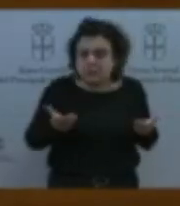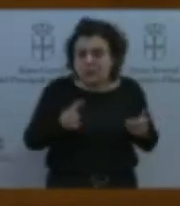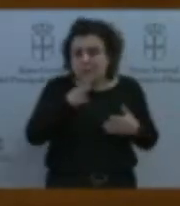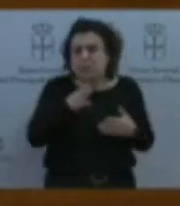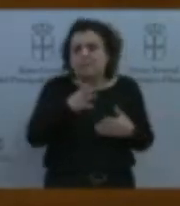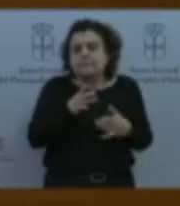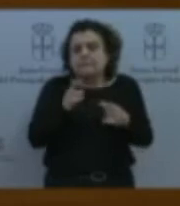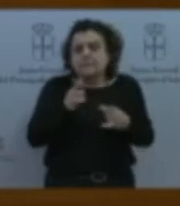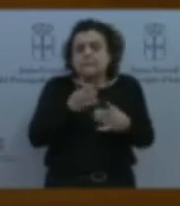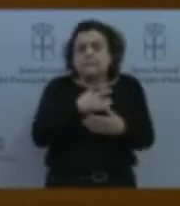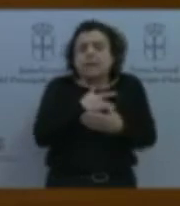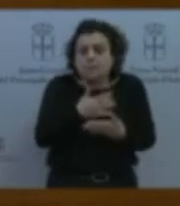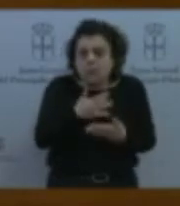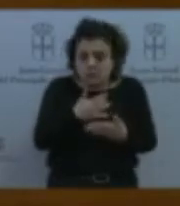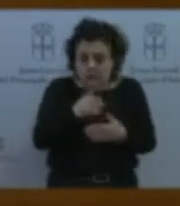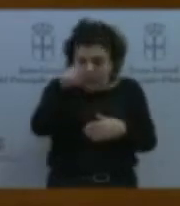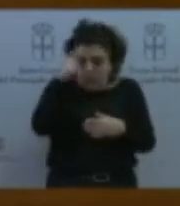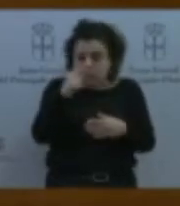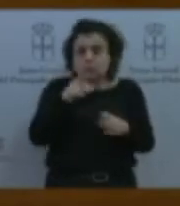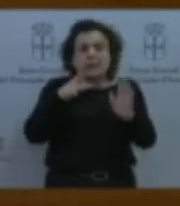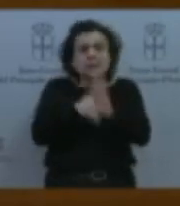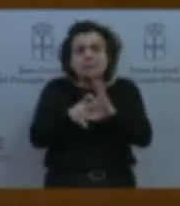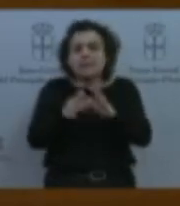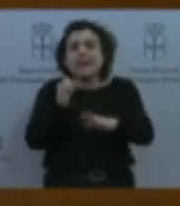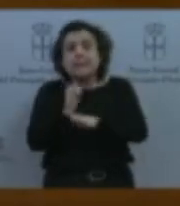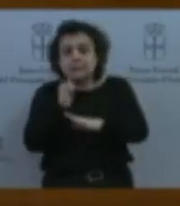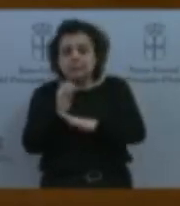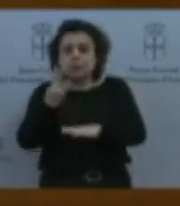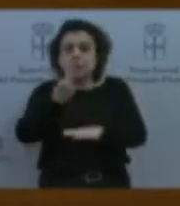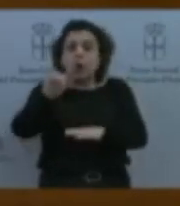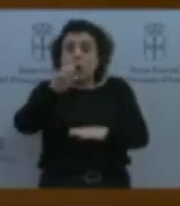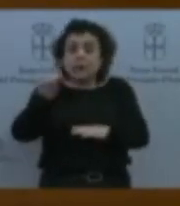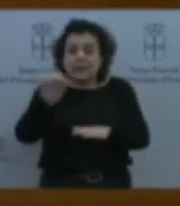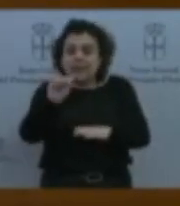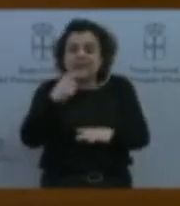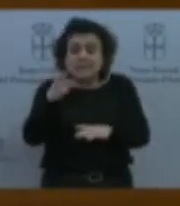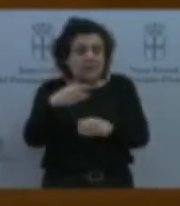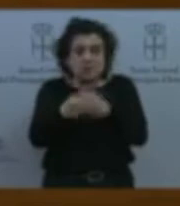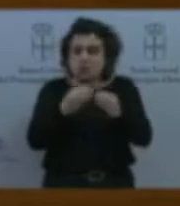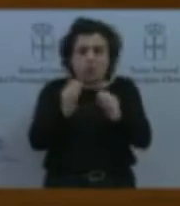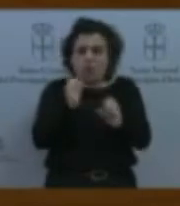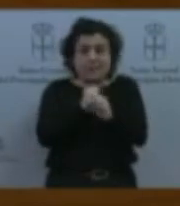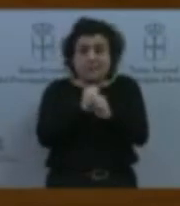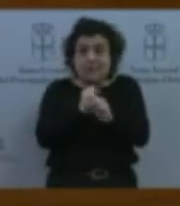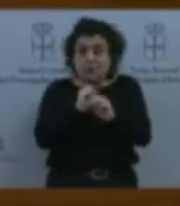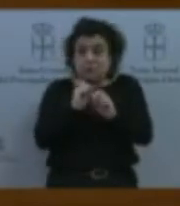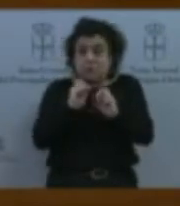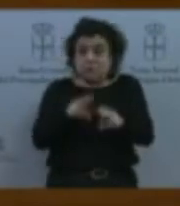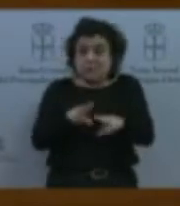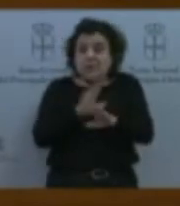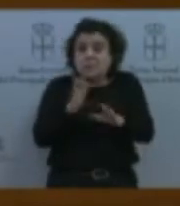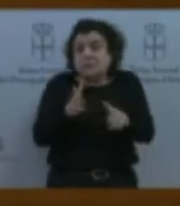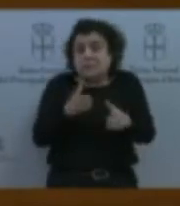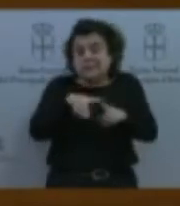Real Instituto, dejara de hacerlo, claro, las personas que están trabajando estarían en una situación dificilísima, realmente muy difícil, ¿no? Por lo tanto, y es cierto que la